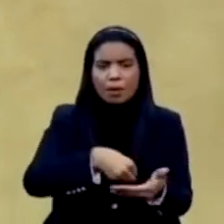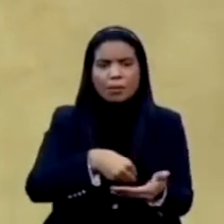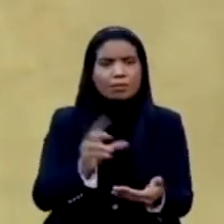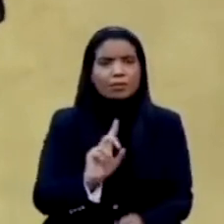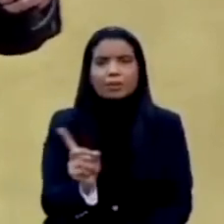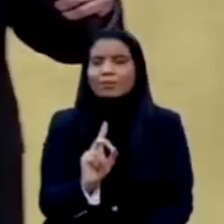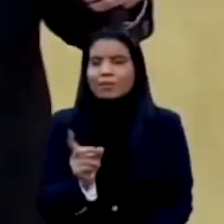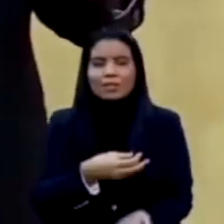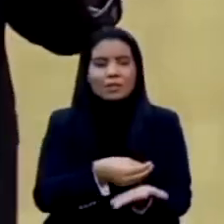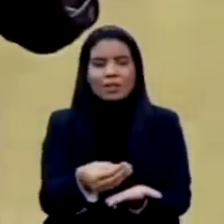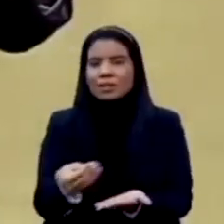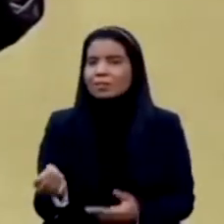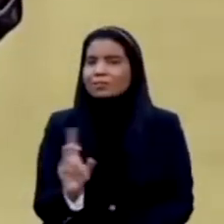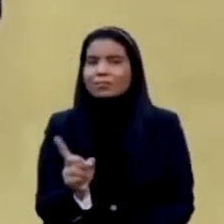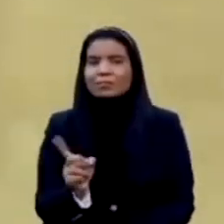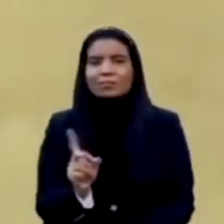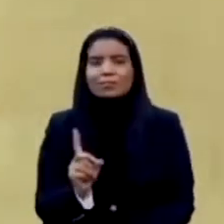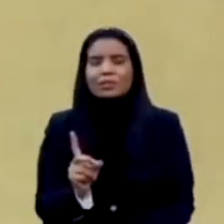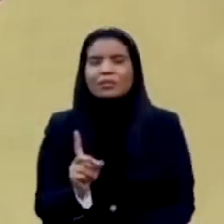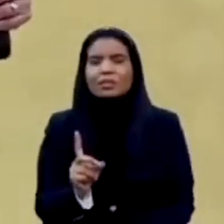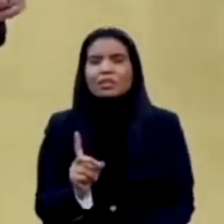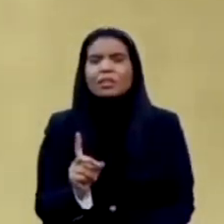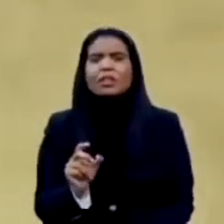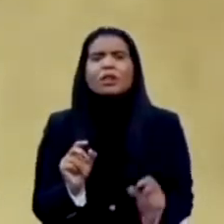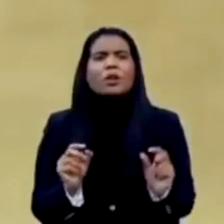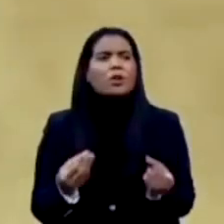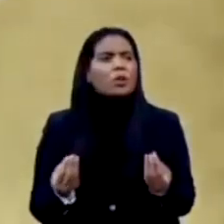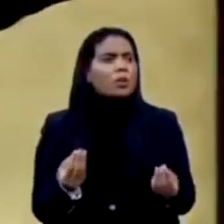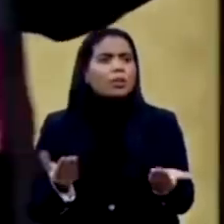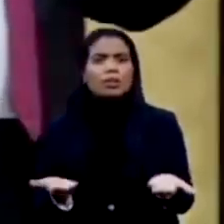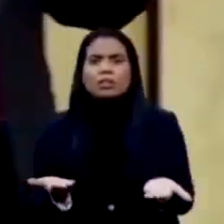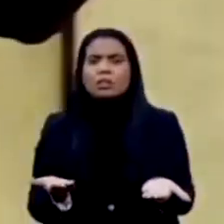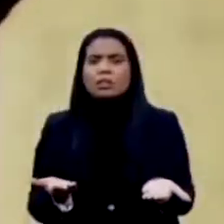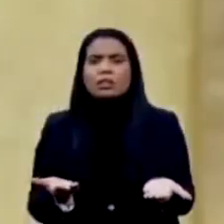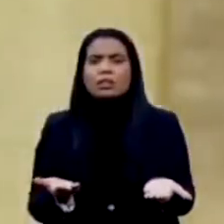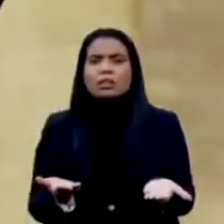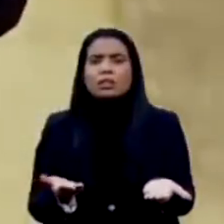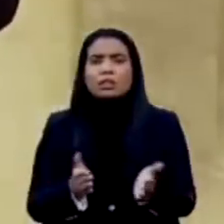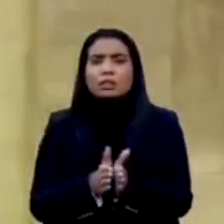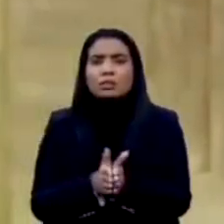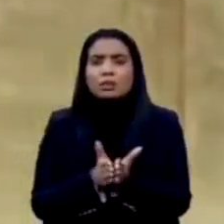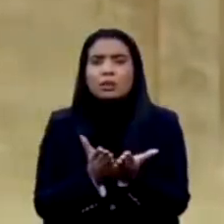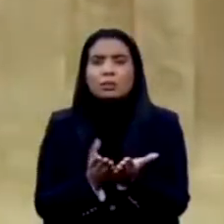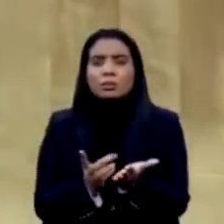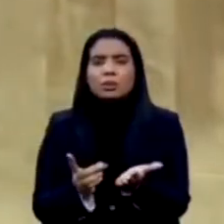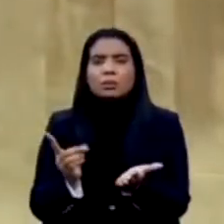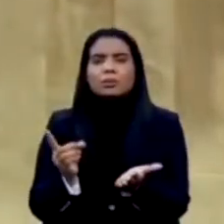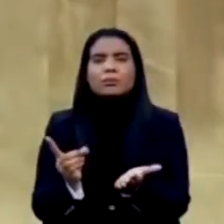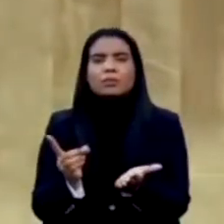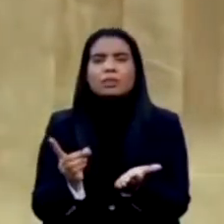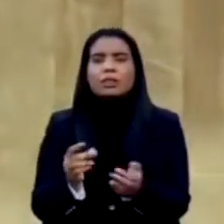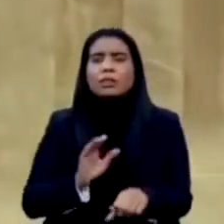no vamos a darle sobre el sobre va a ser su biblia usted va a ser